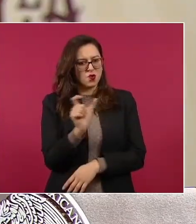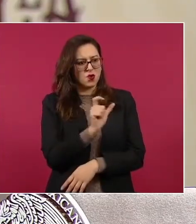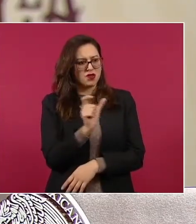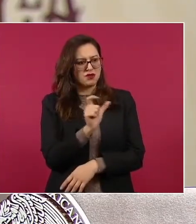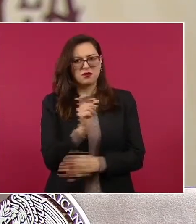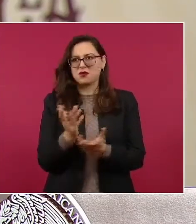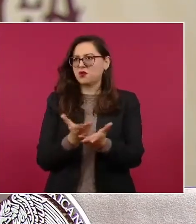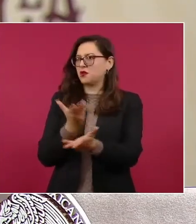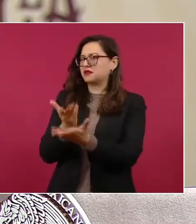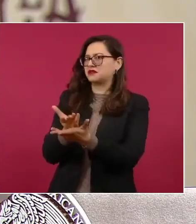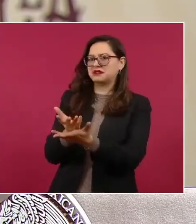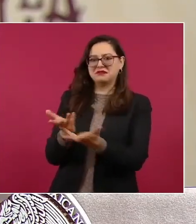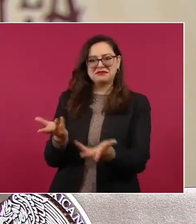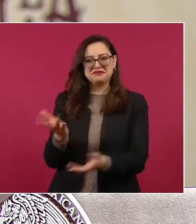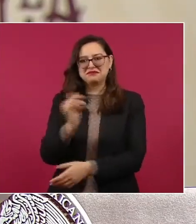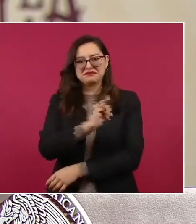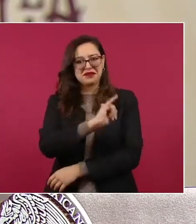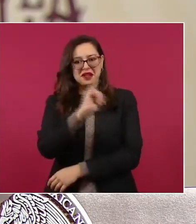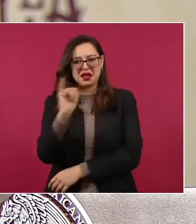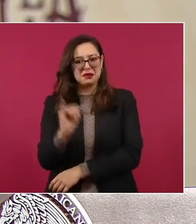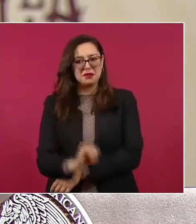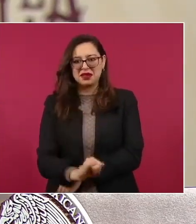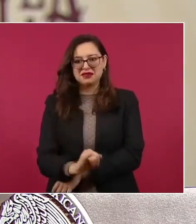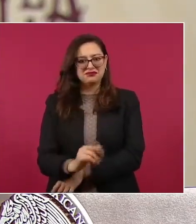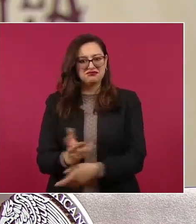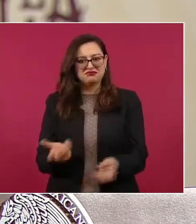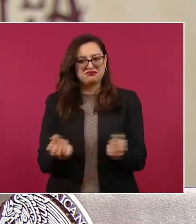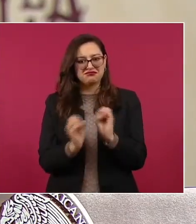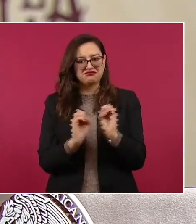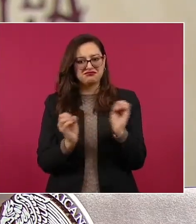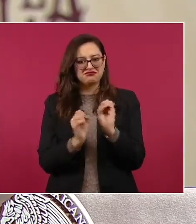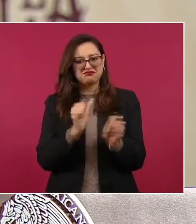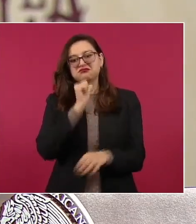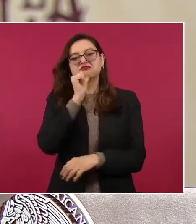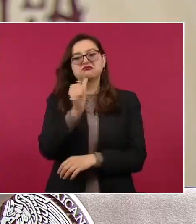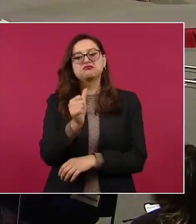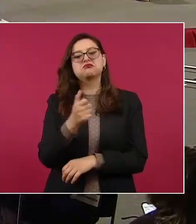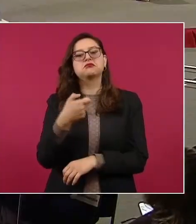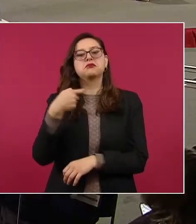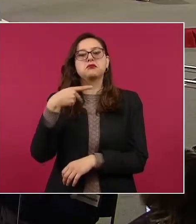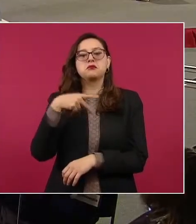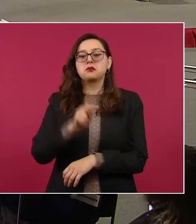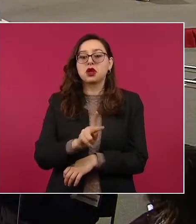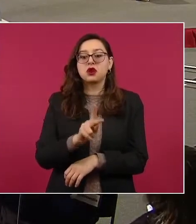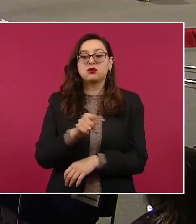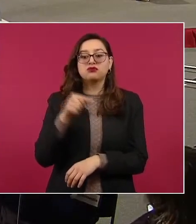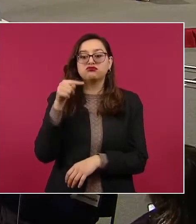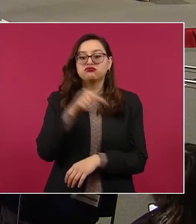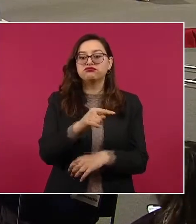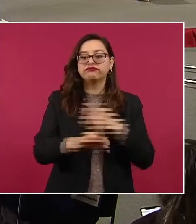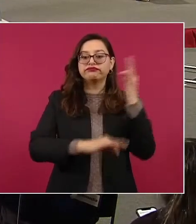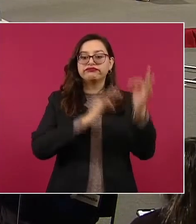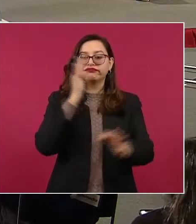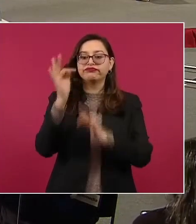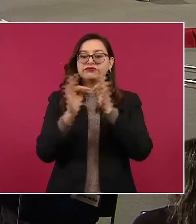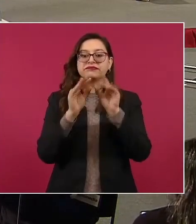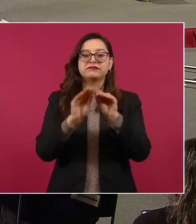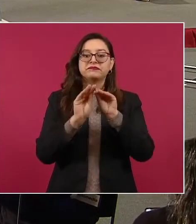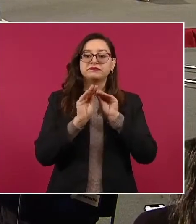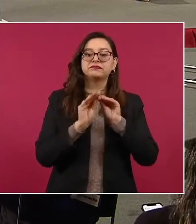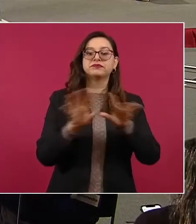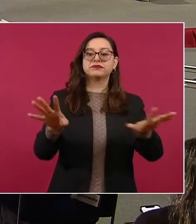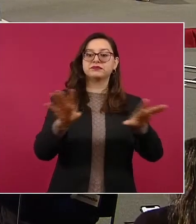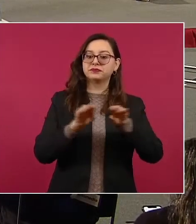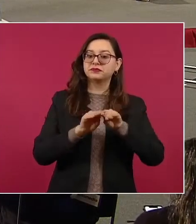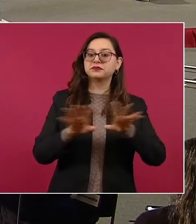falso. El presidente de México no declaró tal cosa, pero fue ampliamente difundido en redes sociales abonando a este discurso